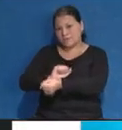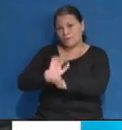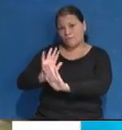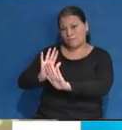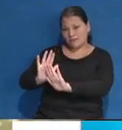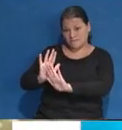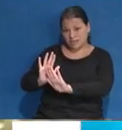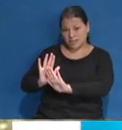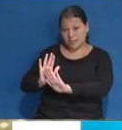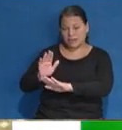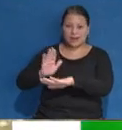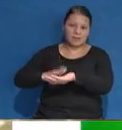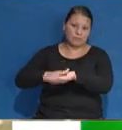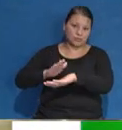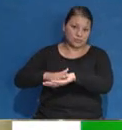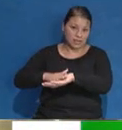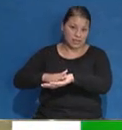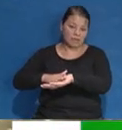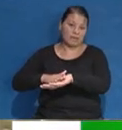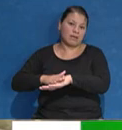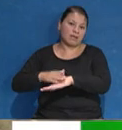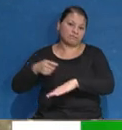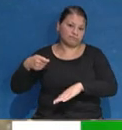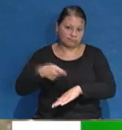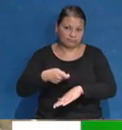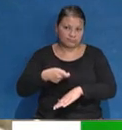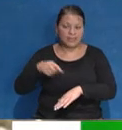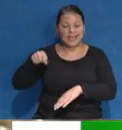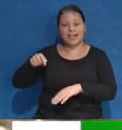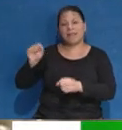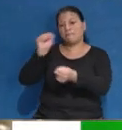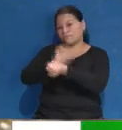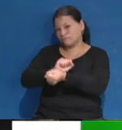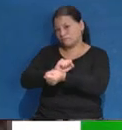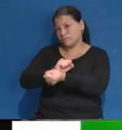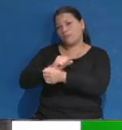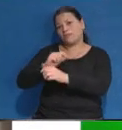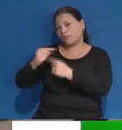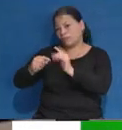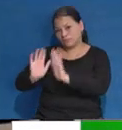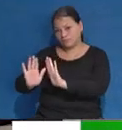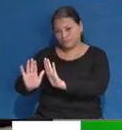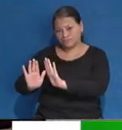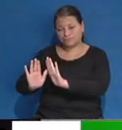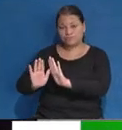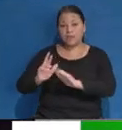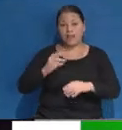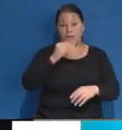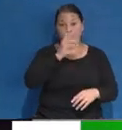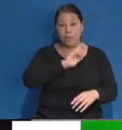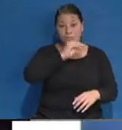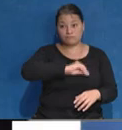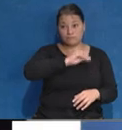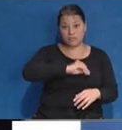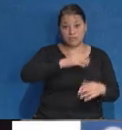como autor del homicidio agravado en grado de tentativa, quien continuará alojado en la Bolonsudmer. Según el relato de la propia víctima,